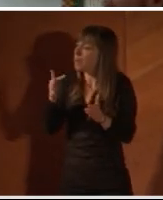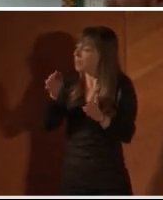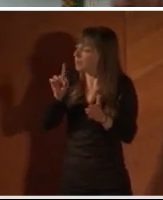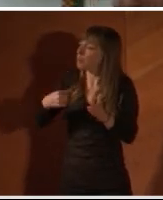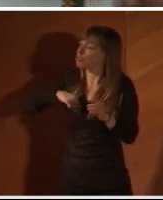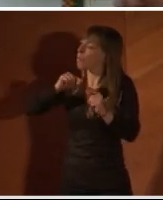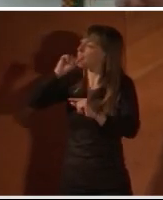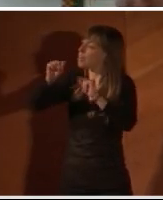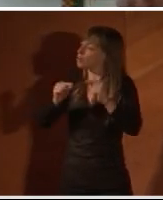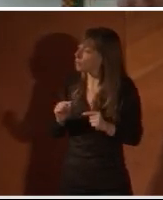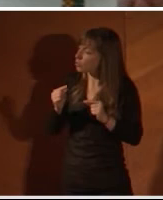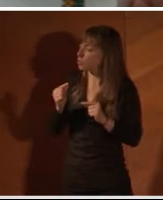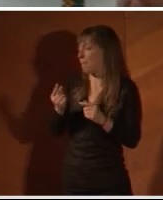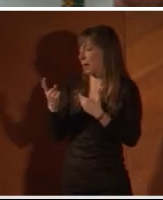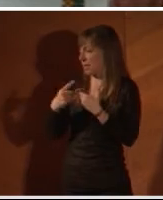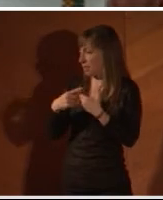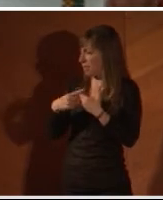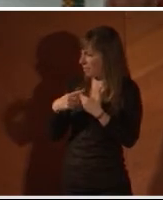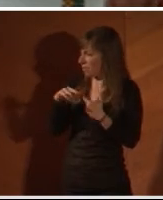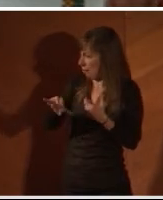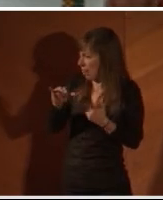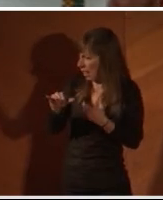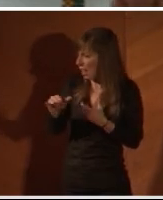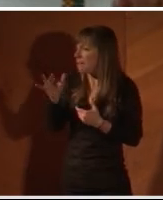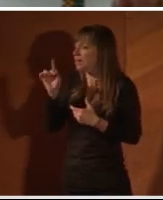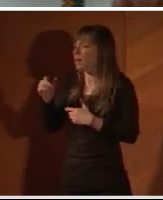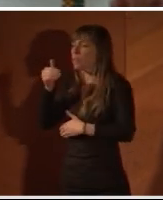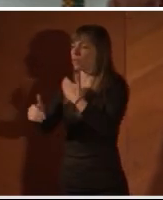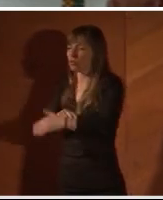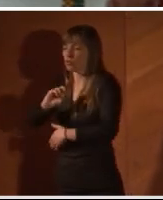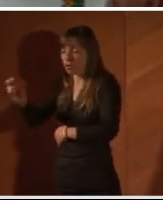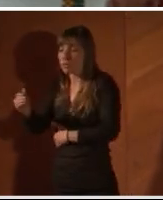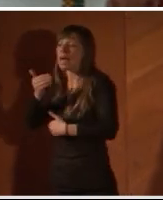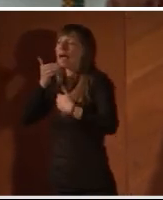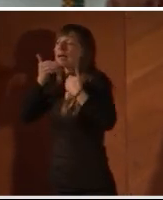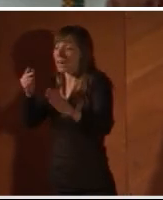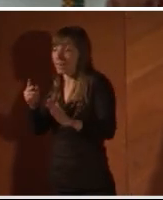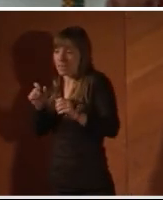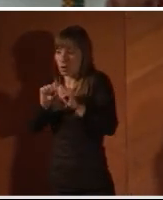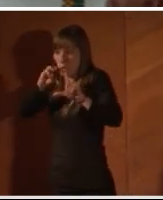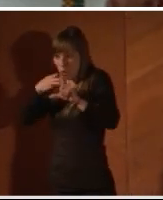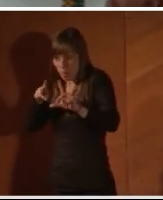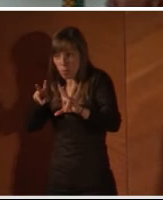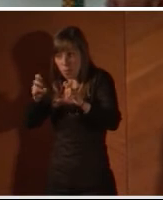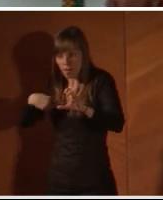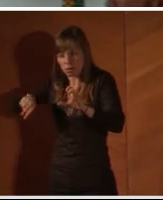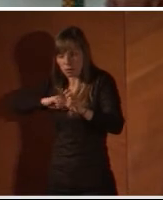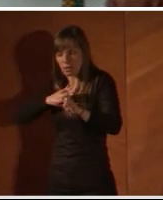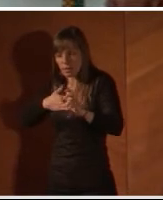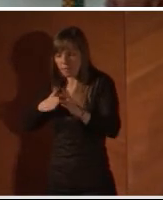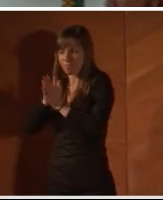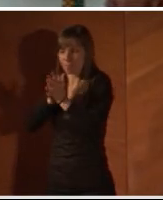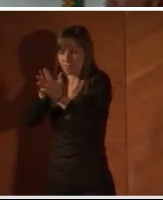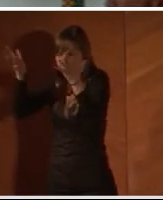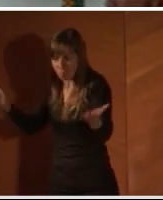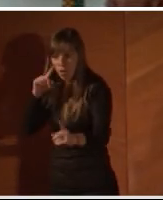presupuestos participativos impulsados y algunos procesos sectoriales que hemos desarrollado esta legislatura desde la web, queremos impulsar esta plataforma de